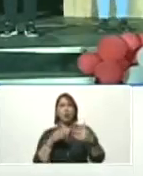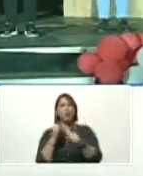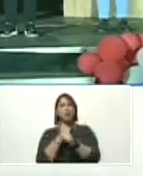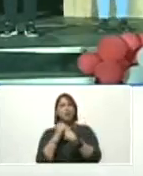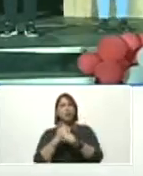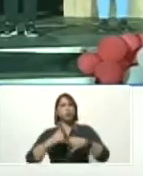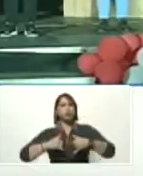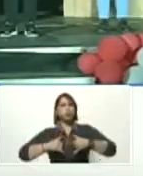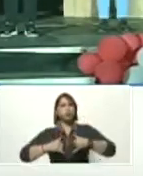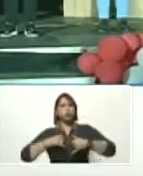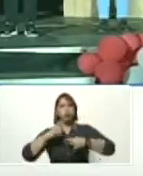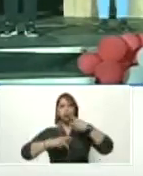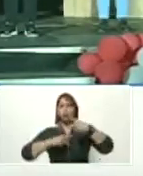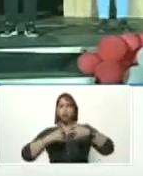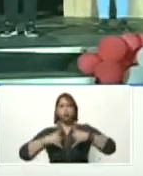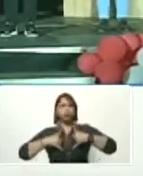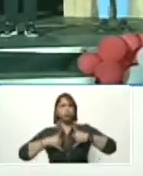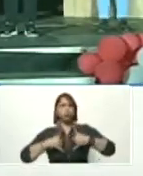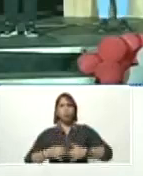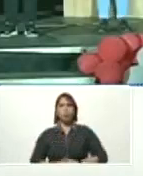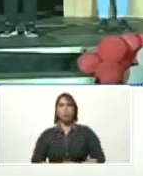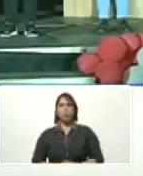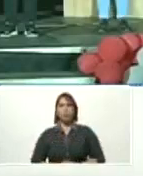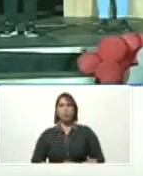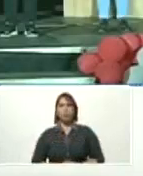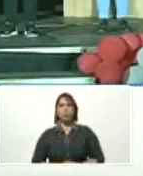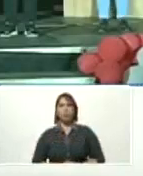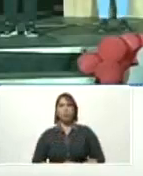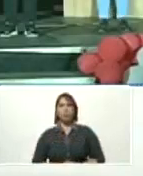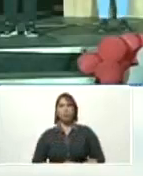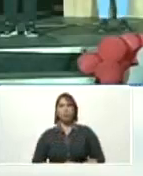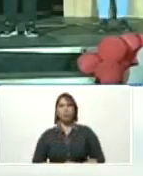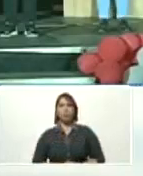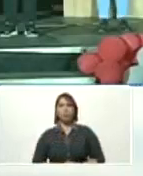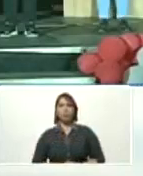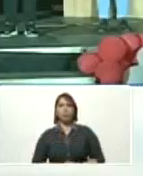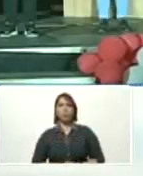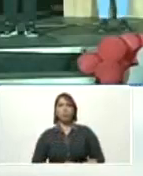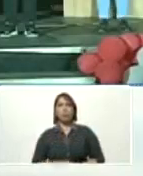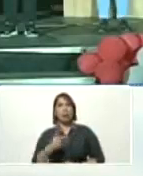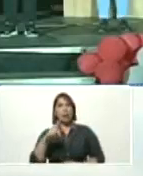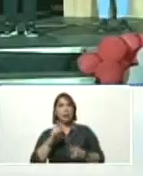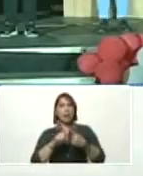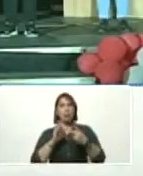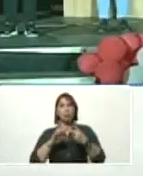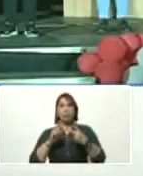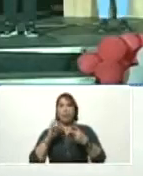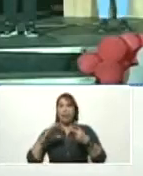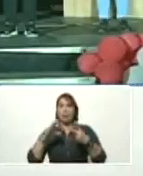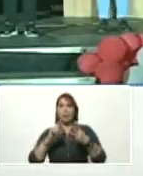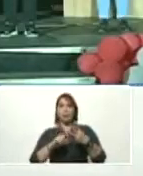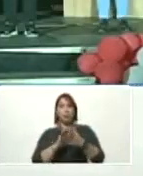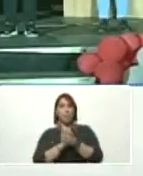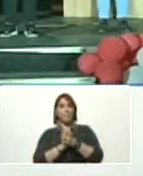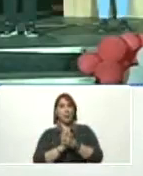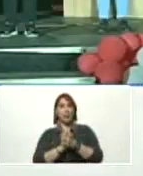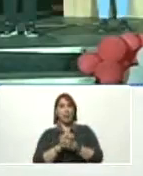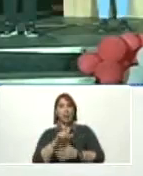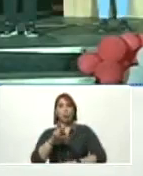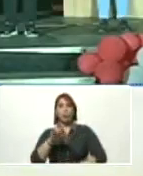propio, producción propia. Karina, Carmen Teresa, compañera, Luis